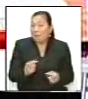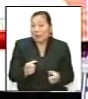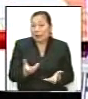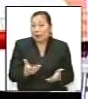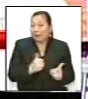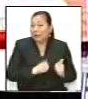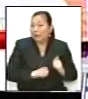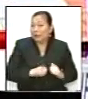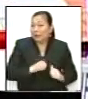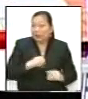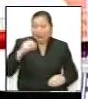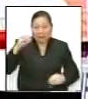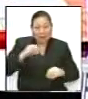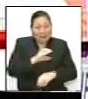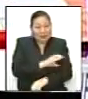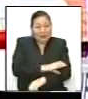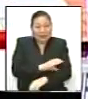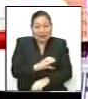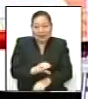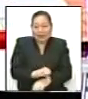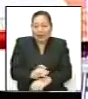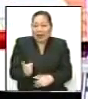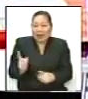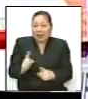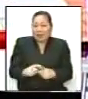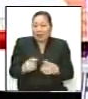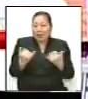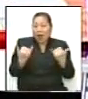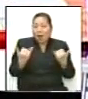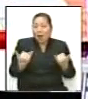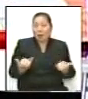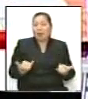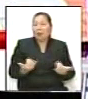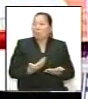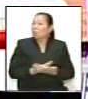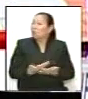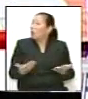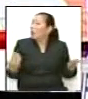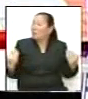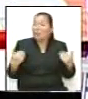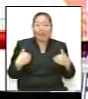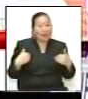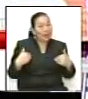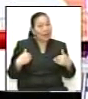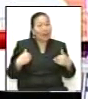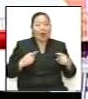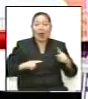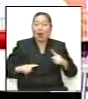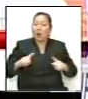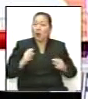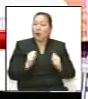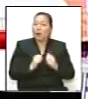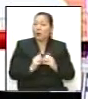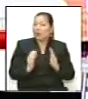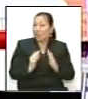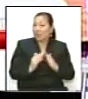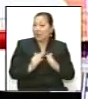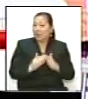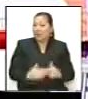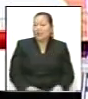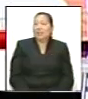fueron afectados por el fenómeno del Niño Costero, hasta la fecha no cuentan, en algunos casos, con sus viviendas que